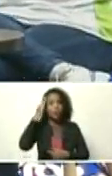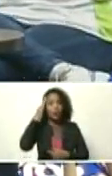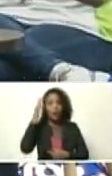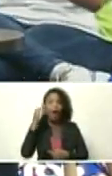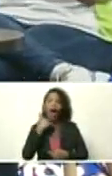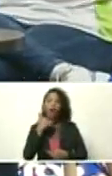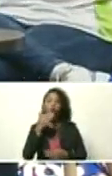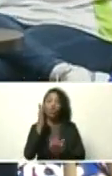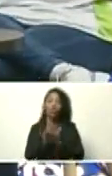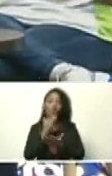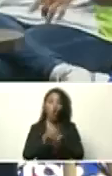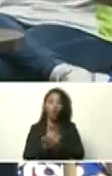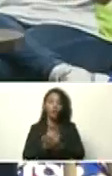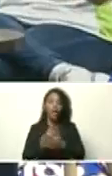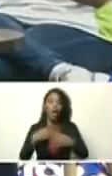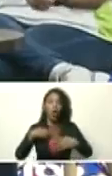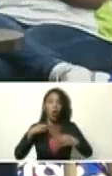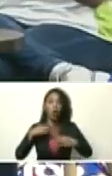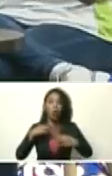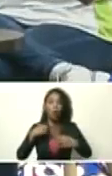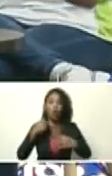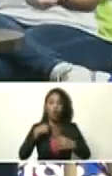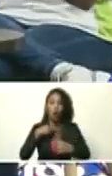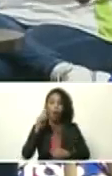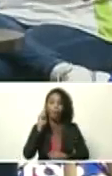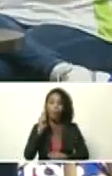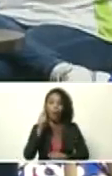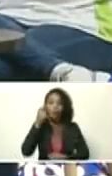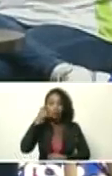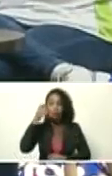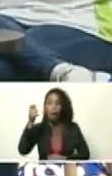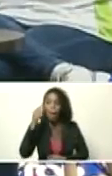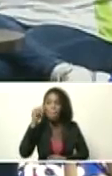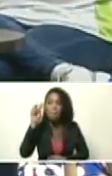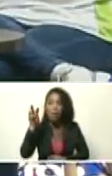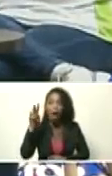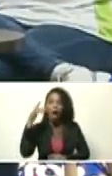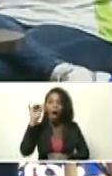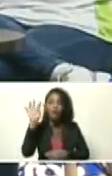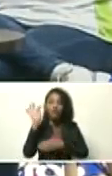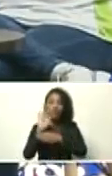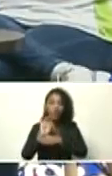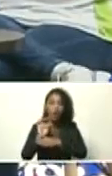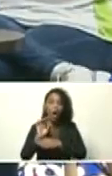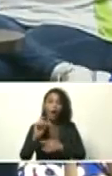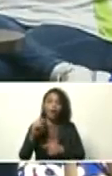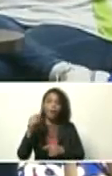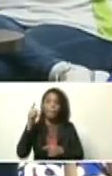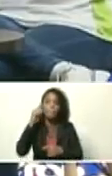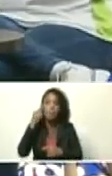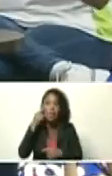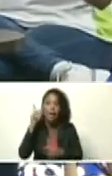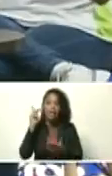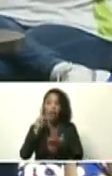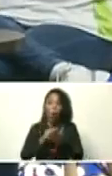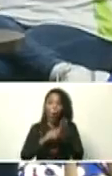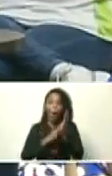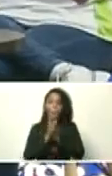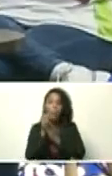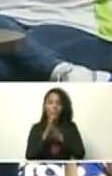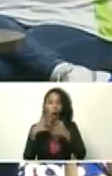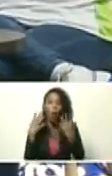tortas o ropa, o me tomé la tarea de llamarlo y decirle, mira, está funcionando esto, llegó a nosotros a emprender